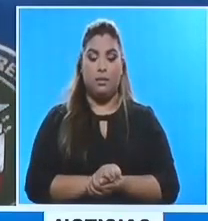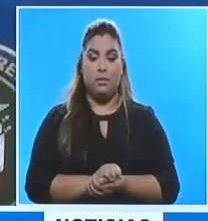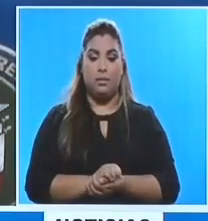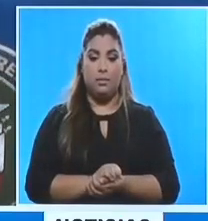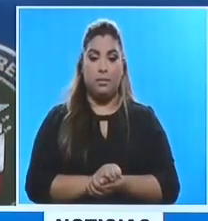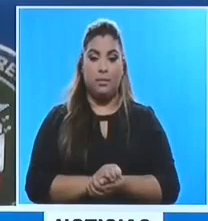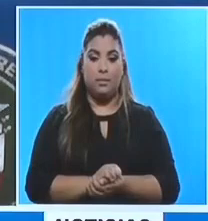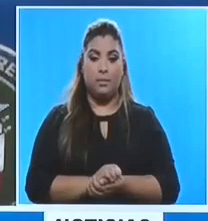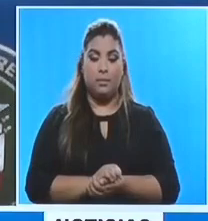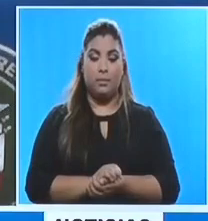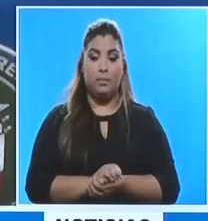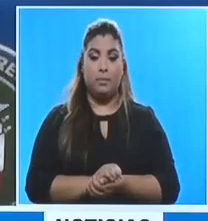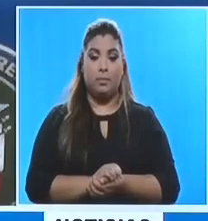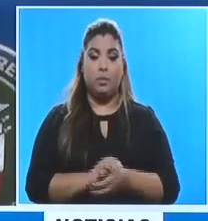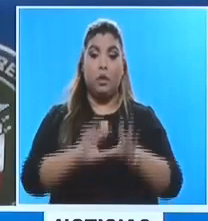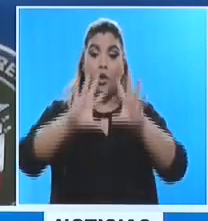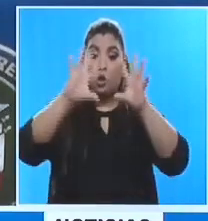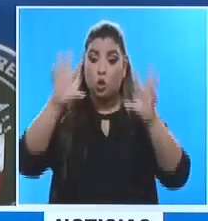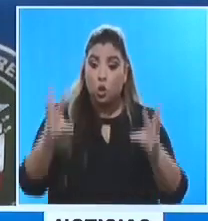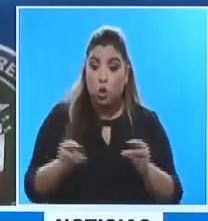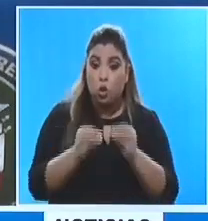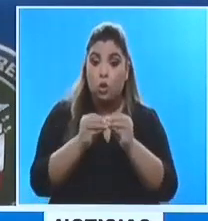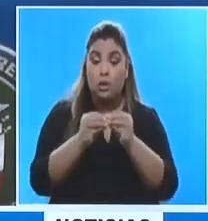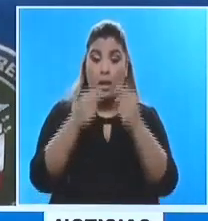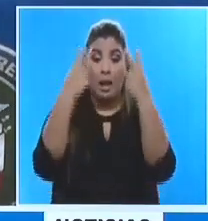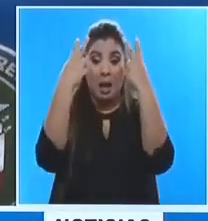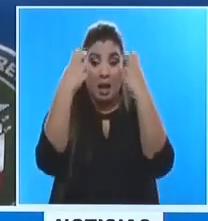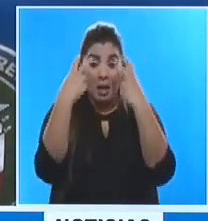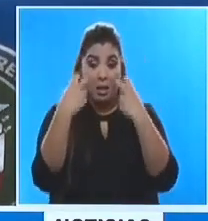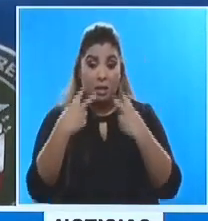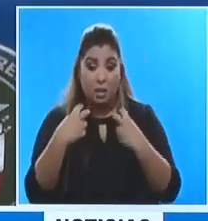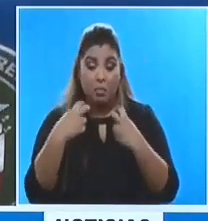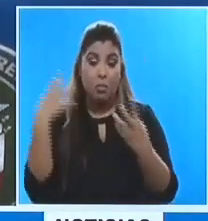Del total de pruebas acumuladas,